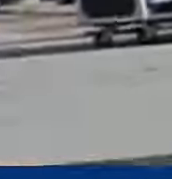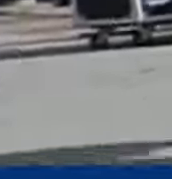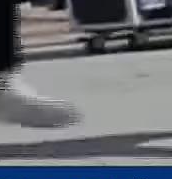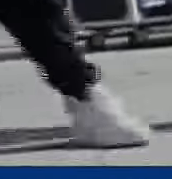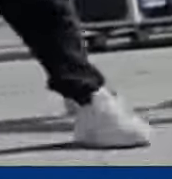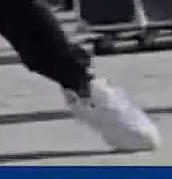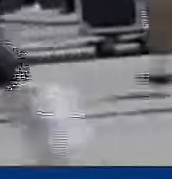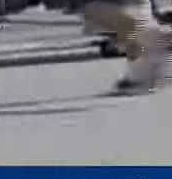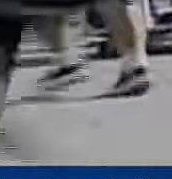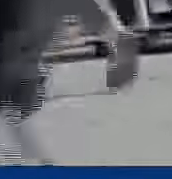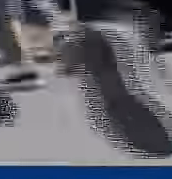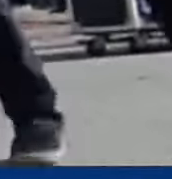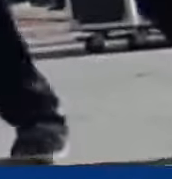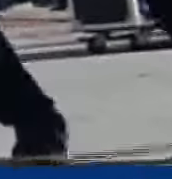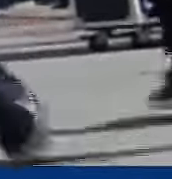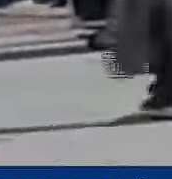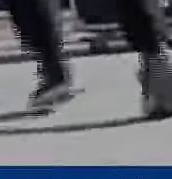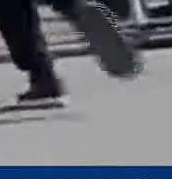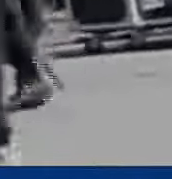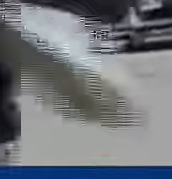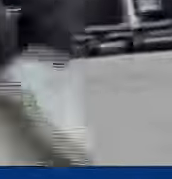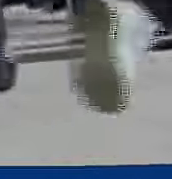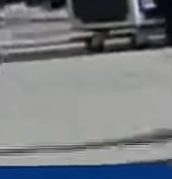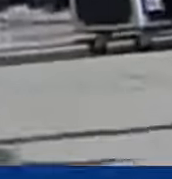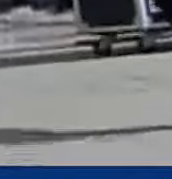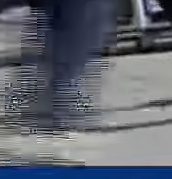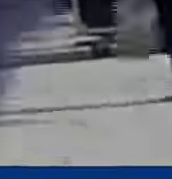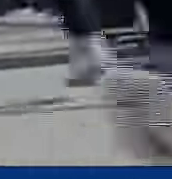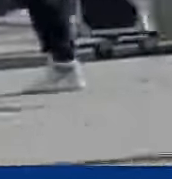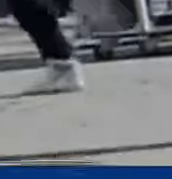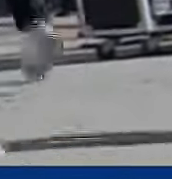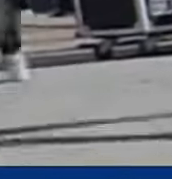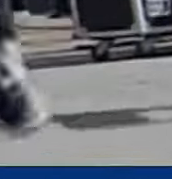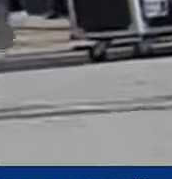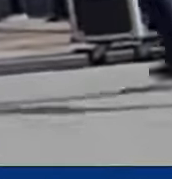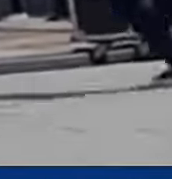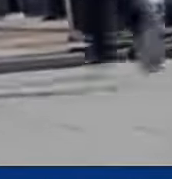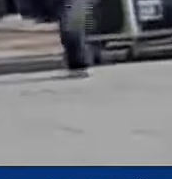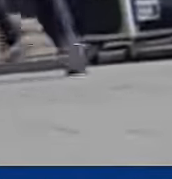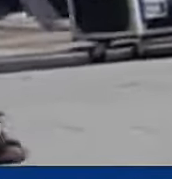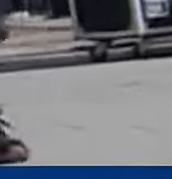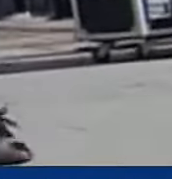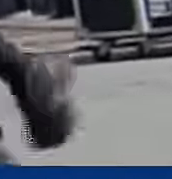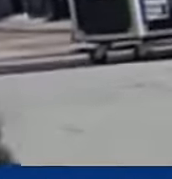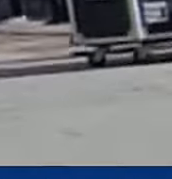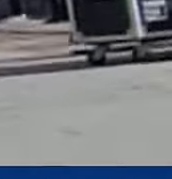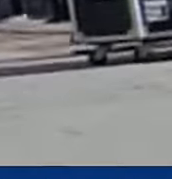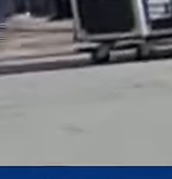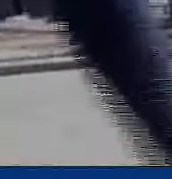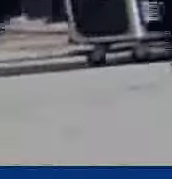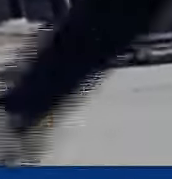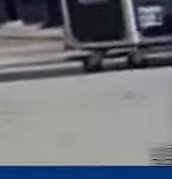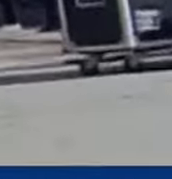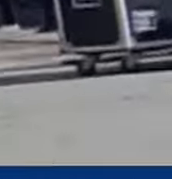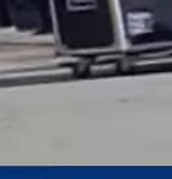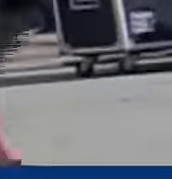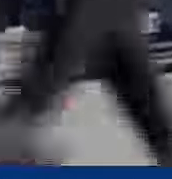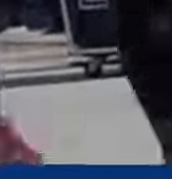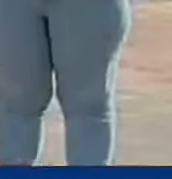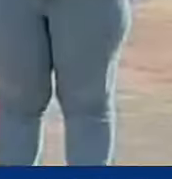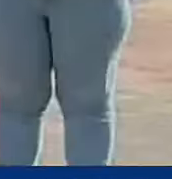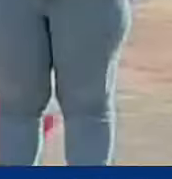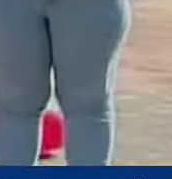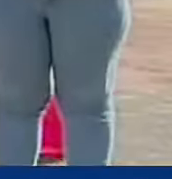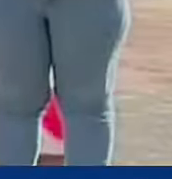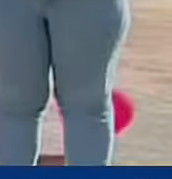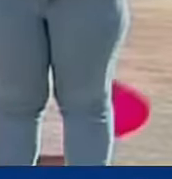cultura, todos juntos preparados para llevar amor y alegría a todas las comunidades en este asueto vacacional. No nos queda más que decir que estamos preparados